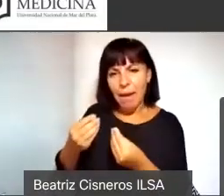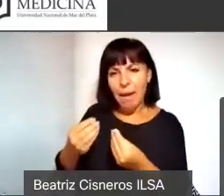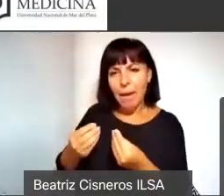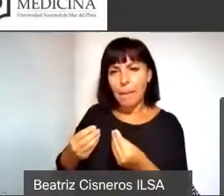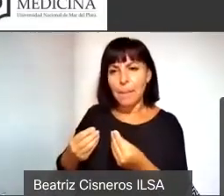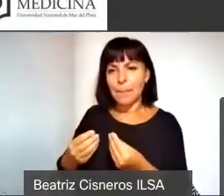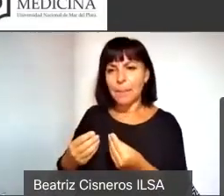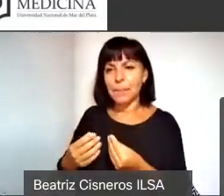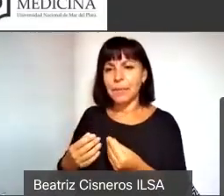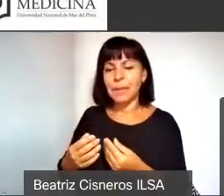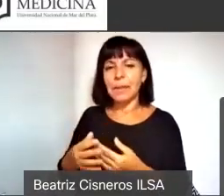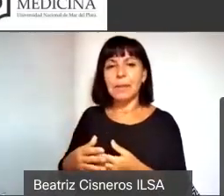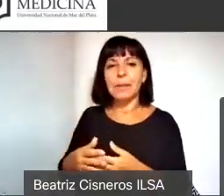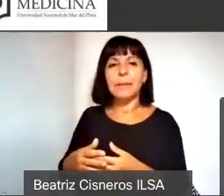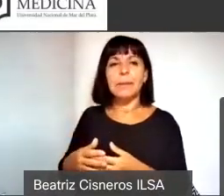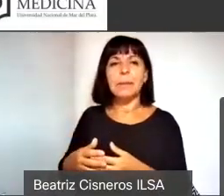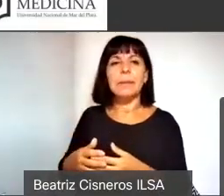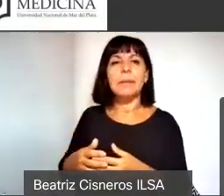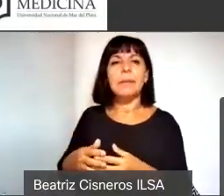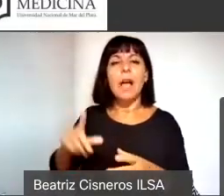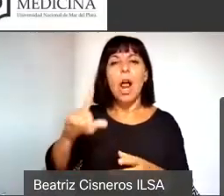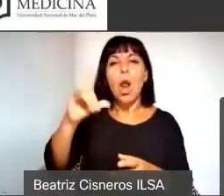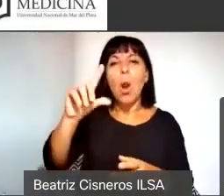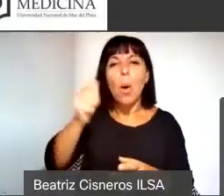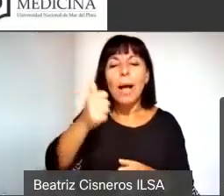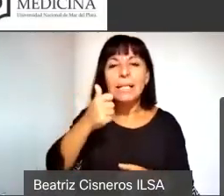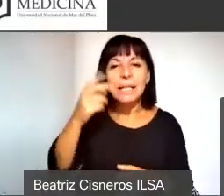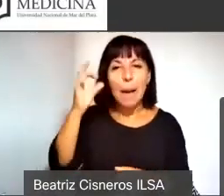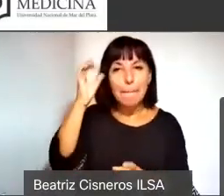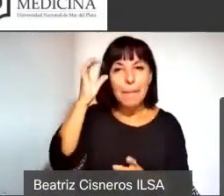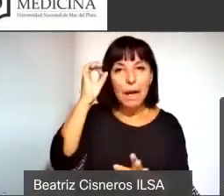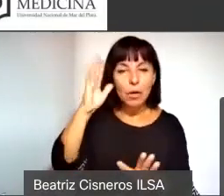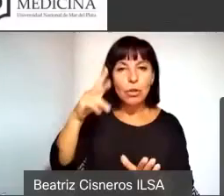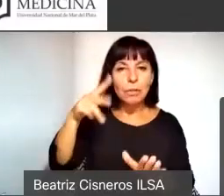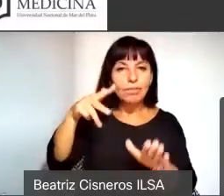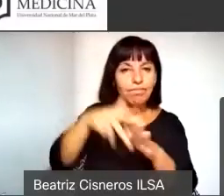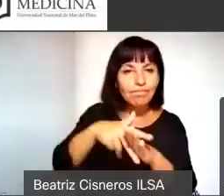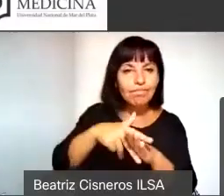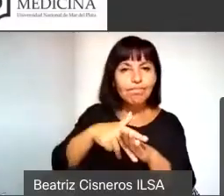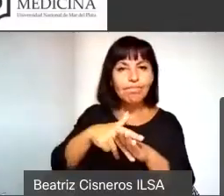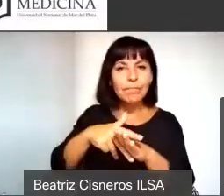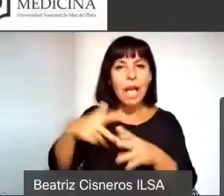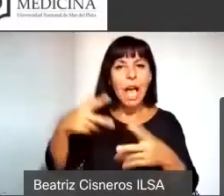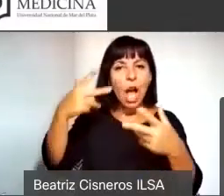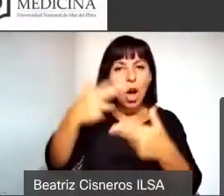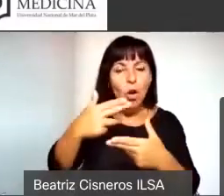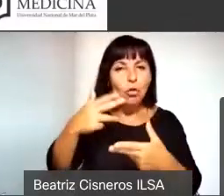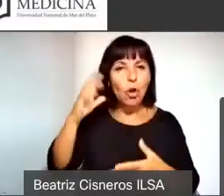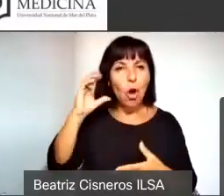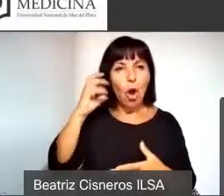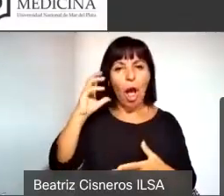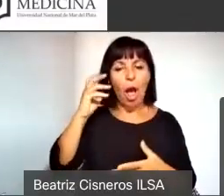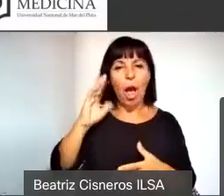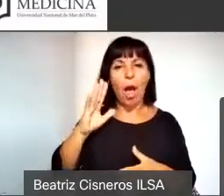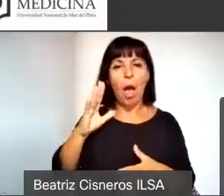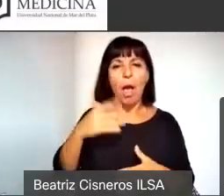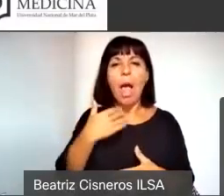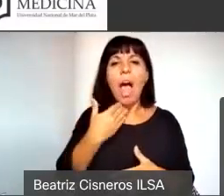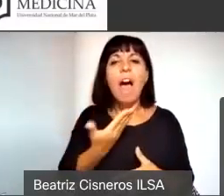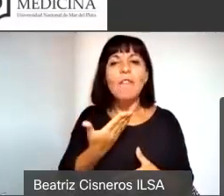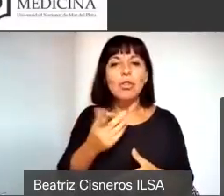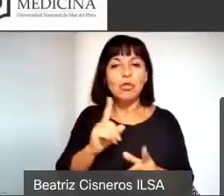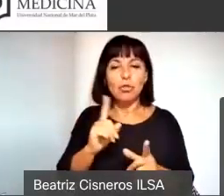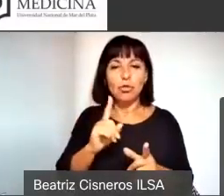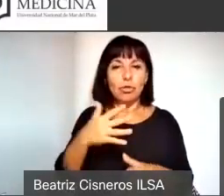membrana plasmática de nuevo, nueva. Lucas, perdón Lucas, pero se te cortó la voz en algún